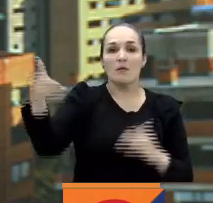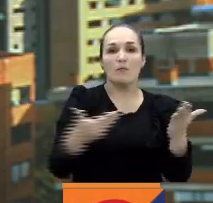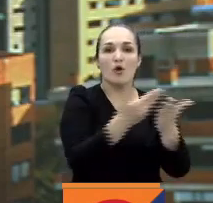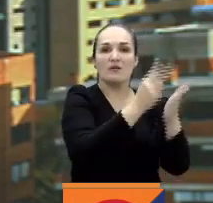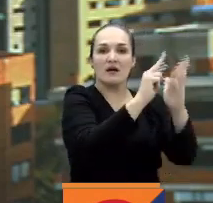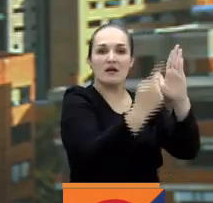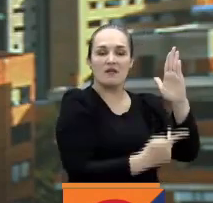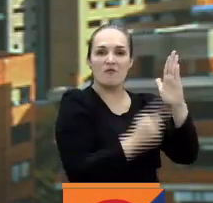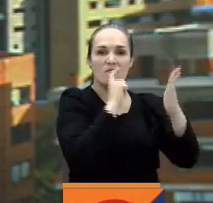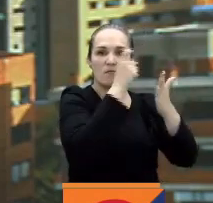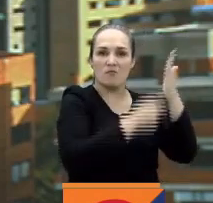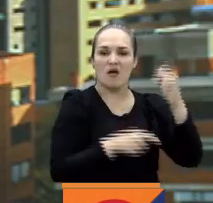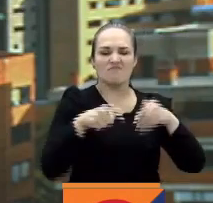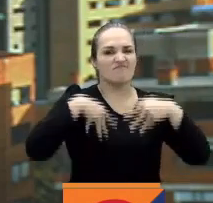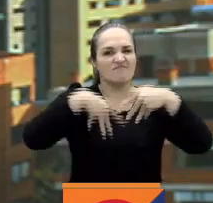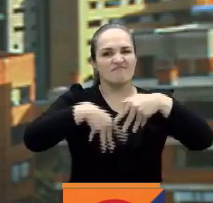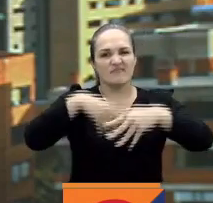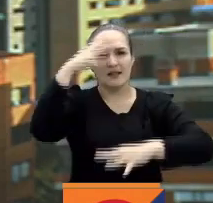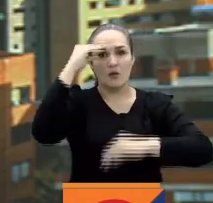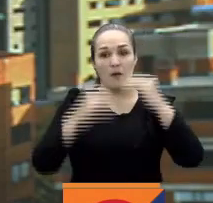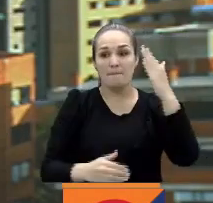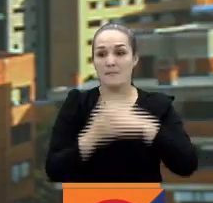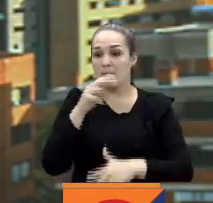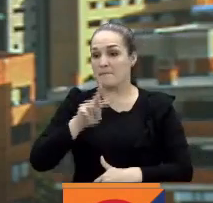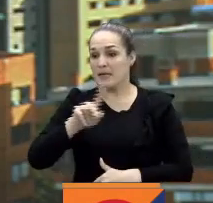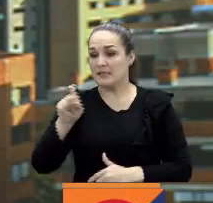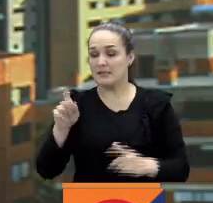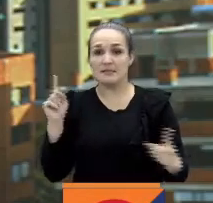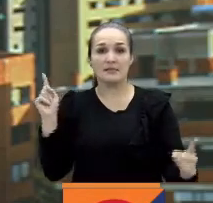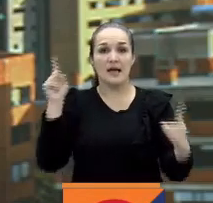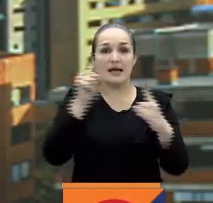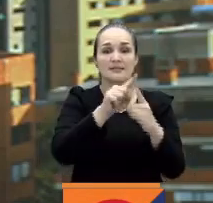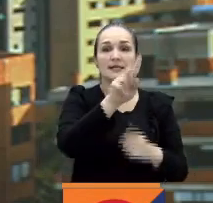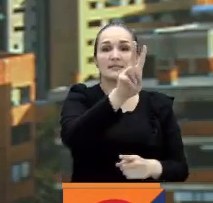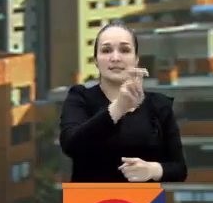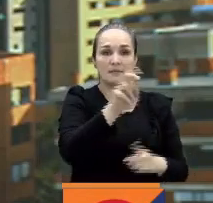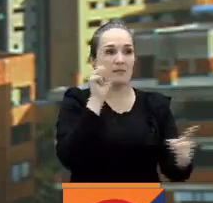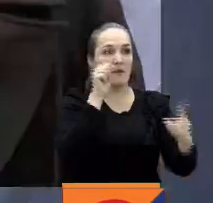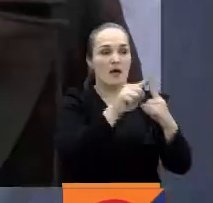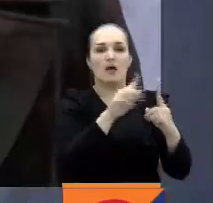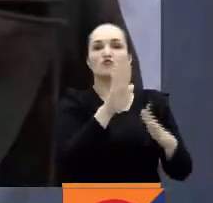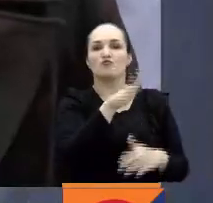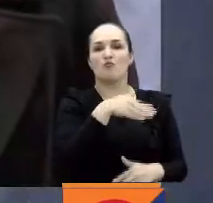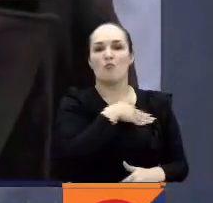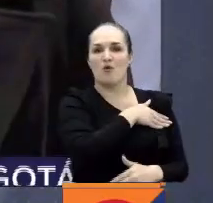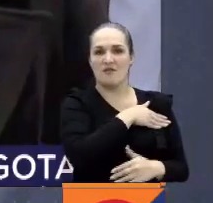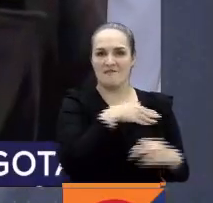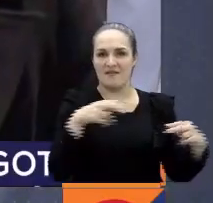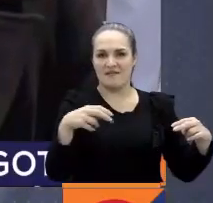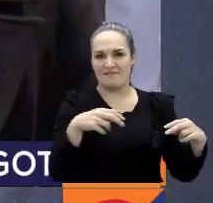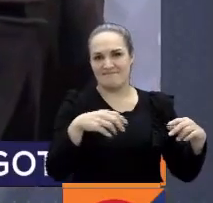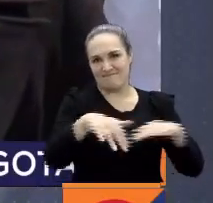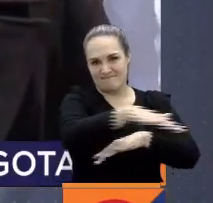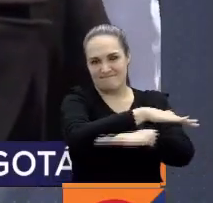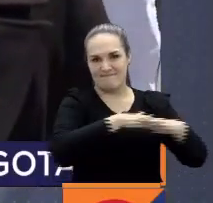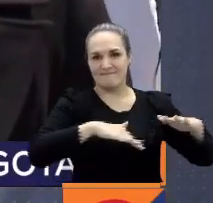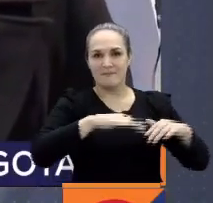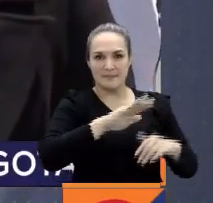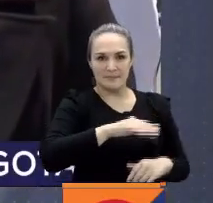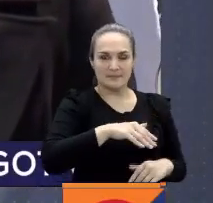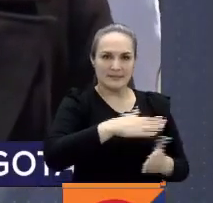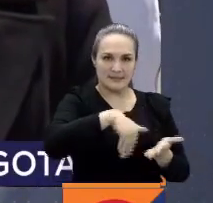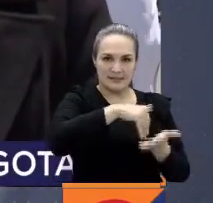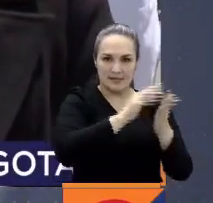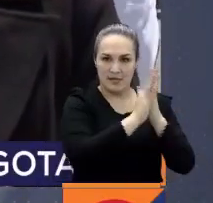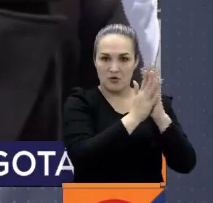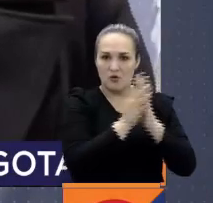concentración avanza desde la calle 26 y la carrera séptima hasta la Plaza de Bolívar. Saludamos a esta hora a Katy Sánchez. Katy, ¿en qué sector